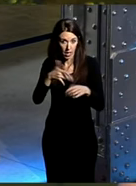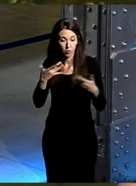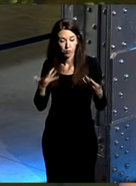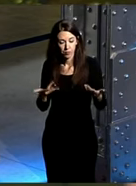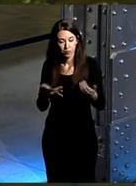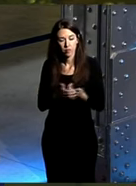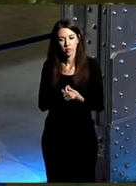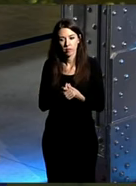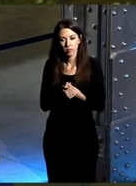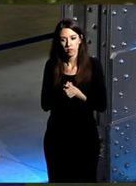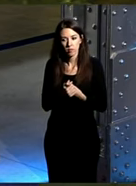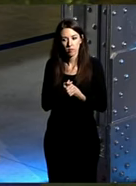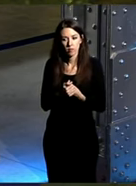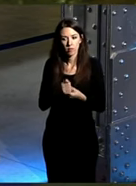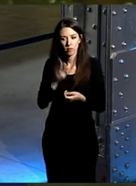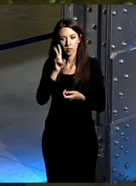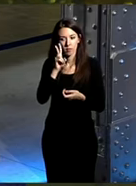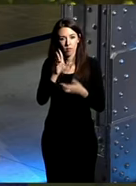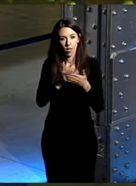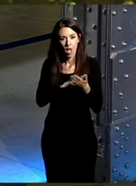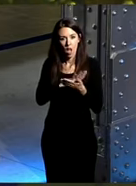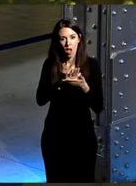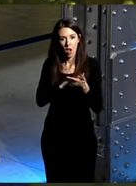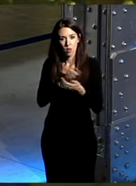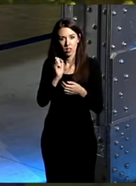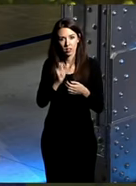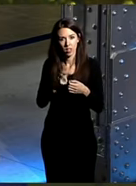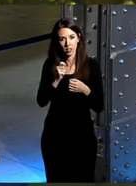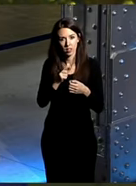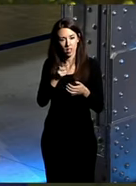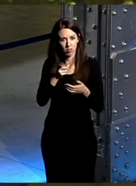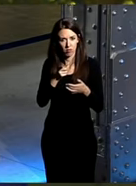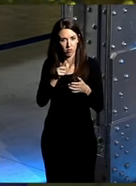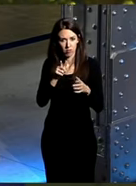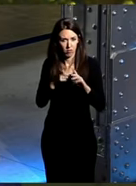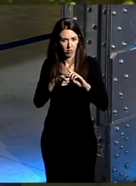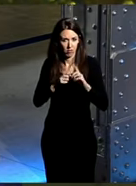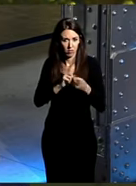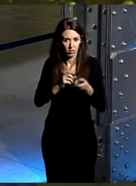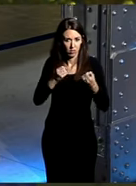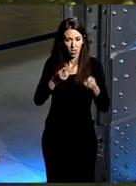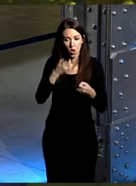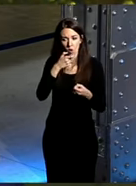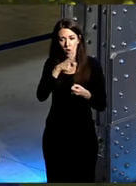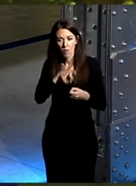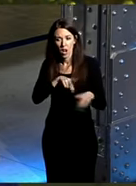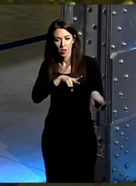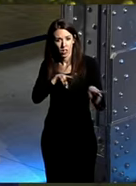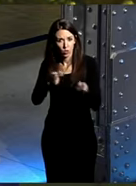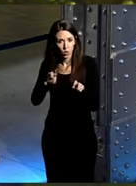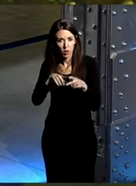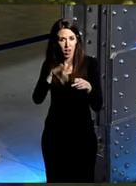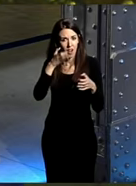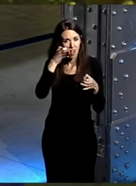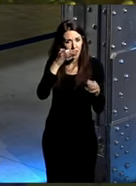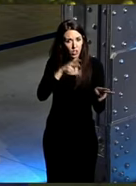claro, veis que aquí se habla muchísimo de muchísimos cambios, ¿no? Palabras nuevas,